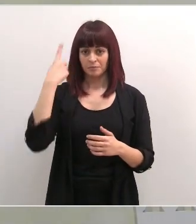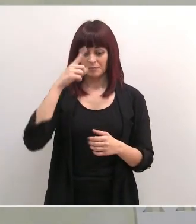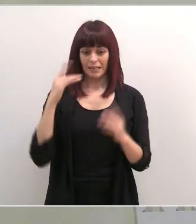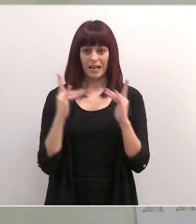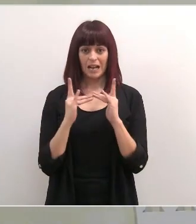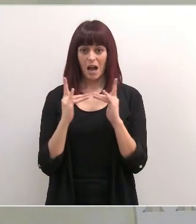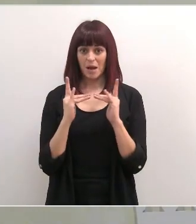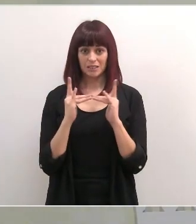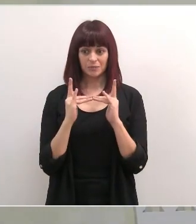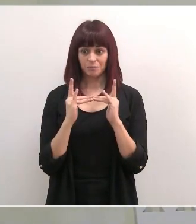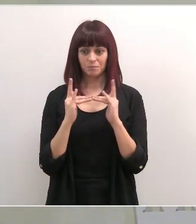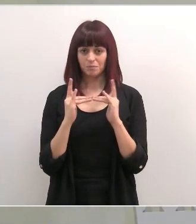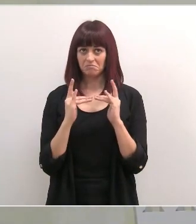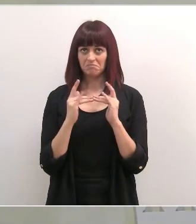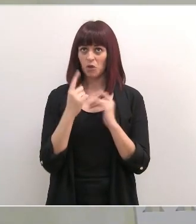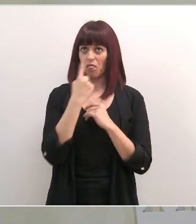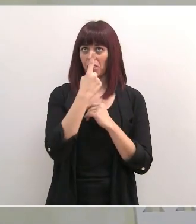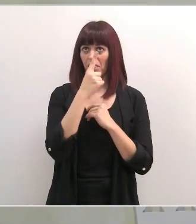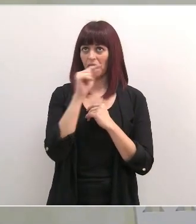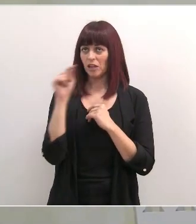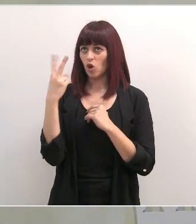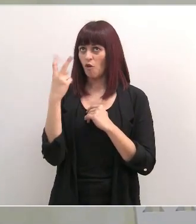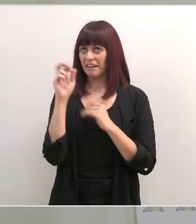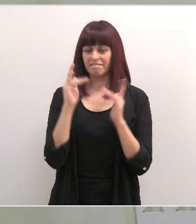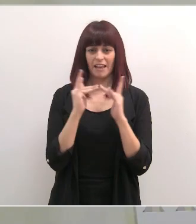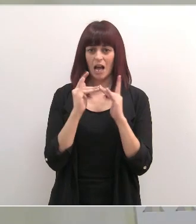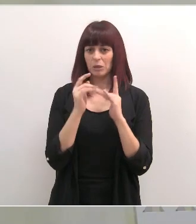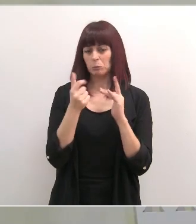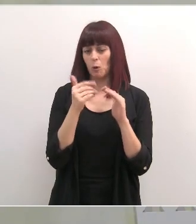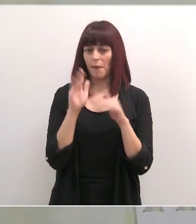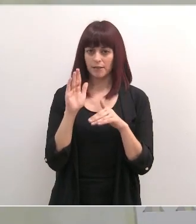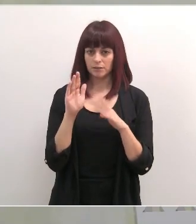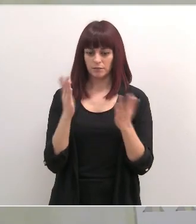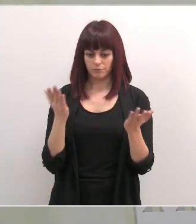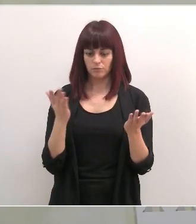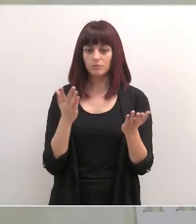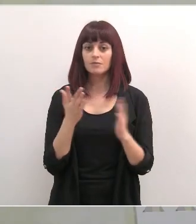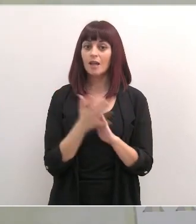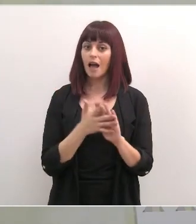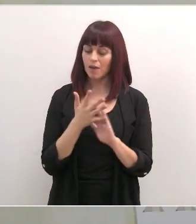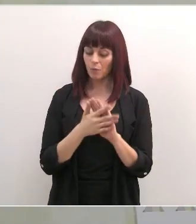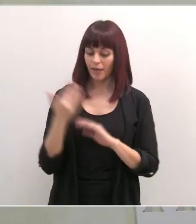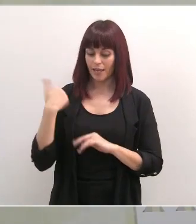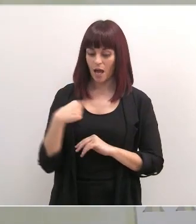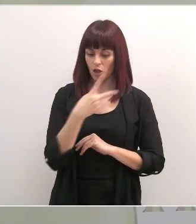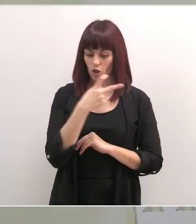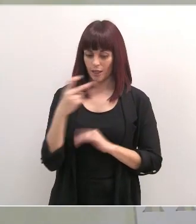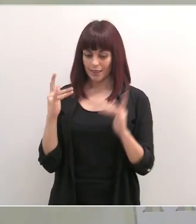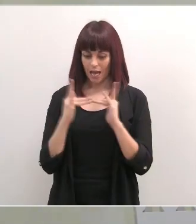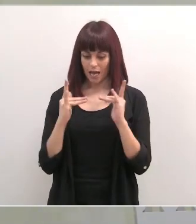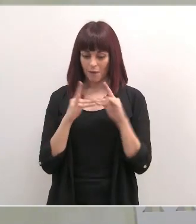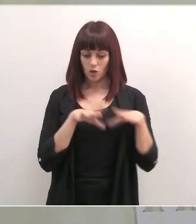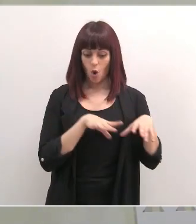son de algo más de 120 camas en nuestra región, ¿no? Entonces, si estamos hablando ya de que tenemos a 200 camas ocupadas, quiere decir